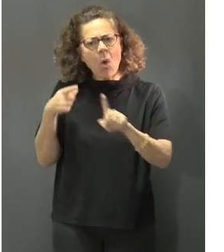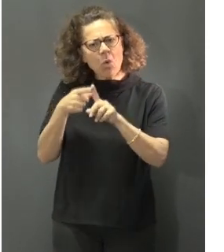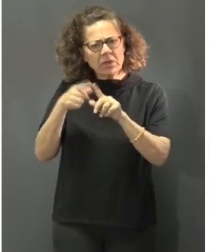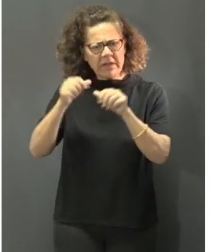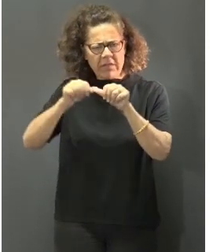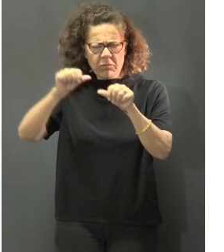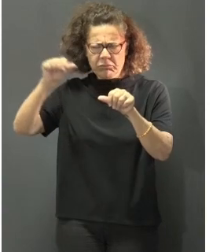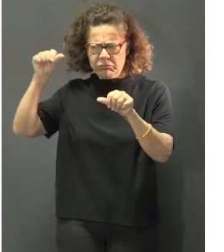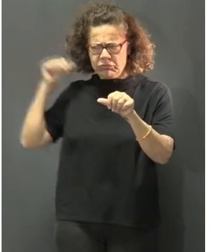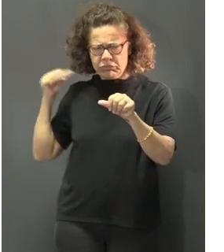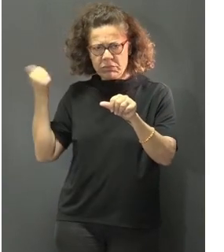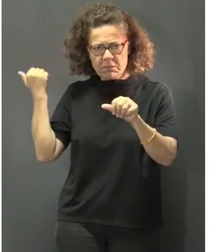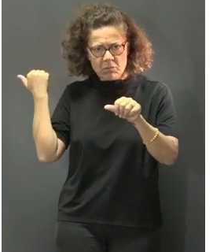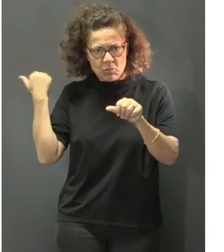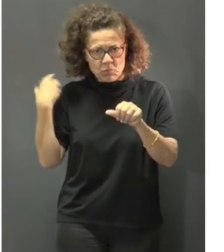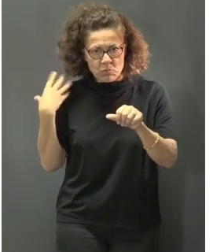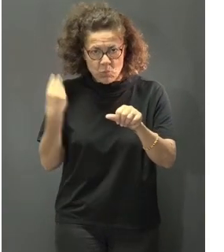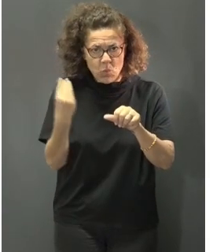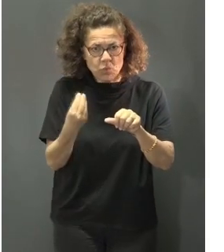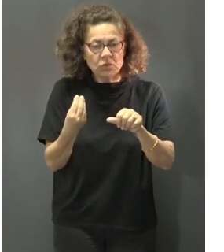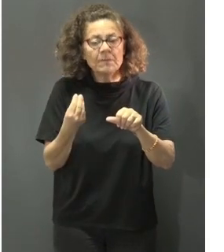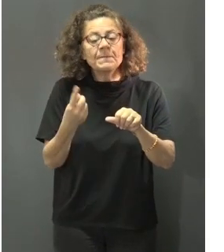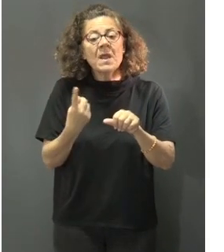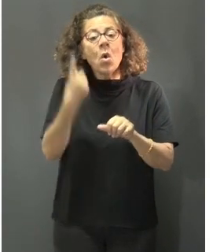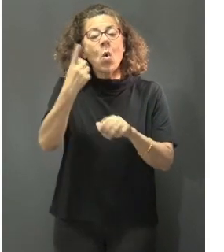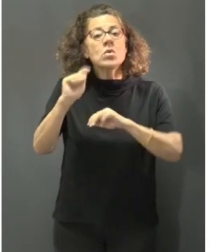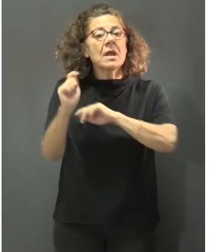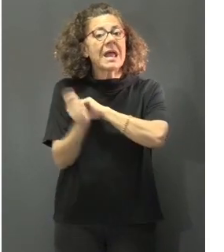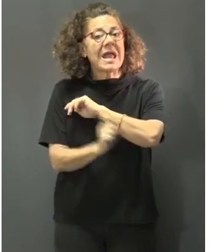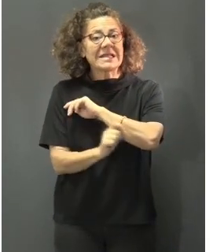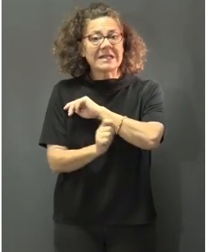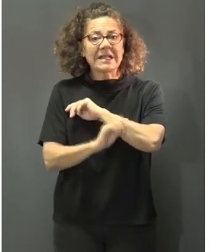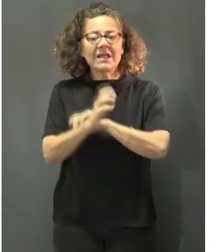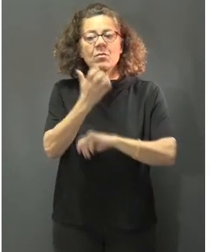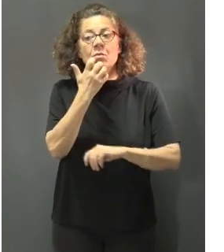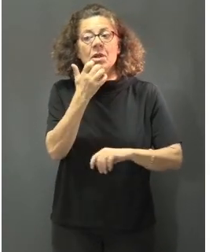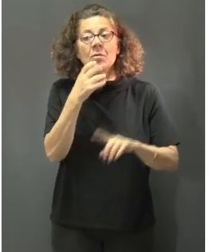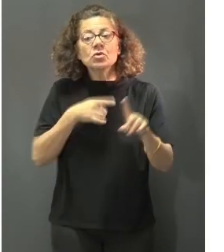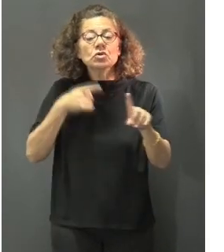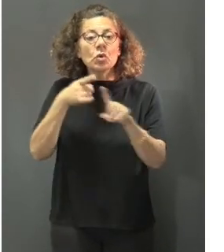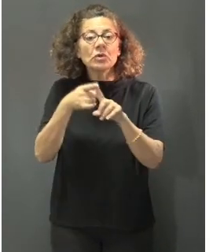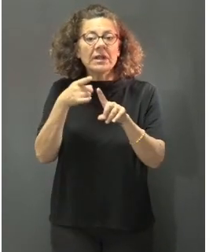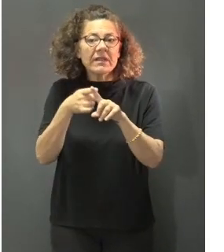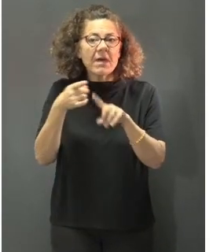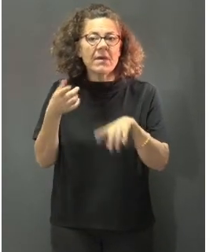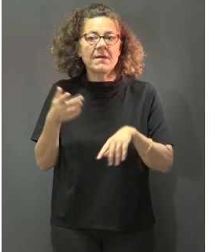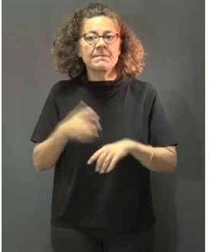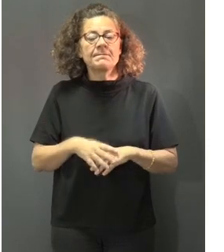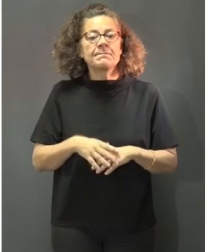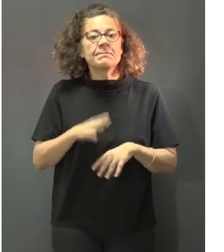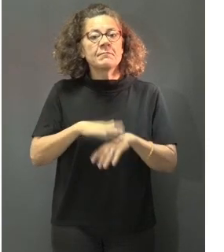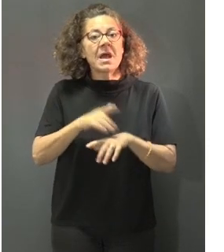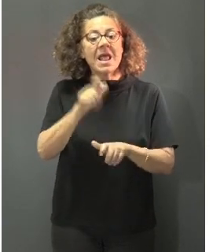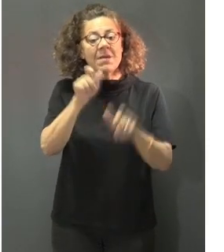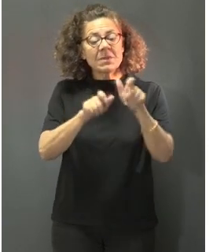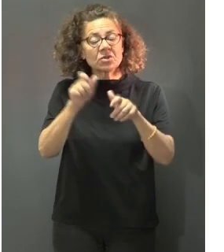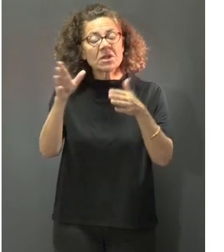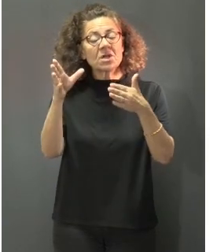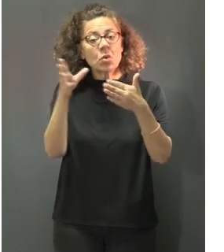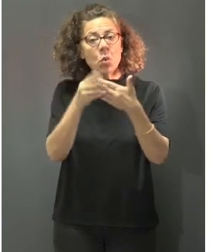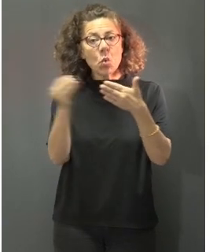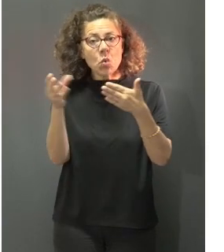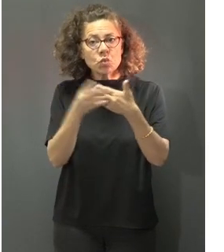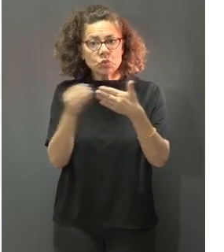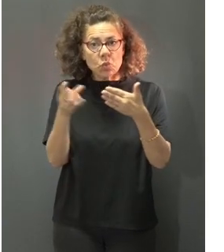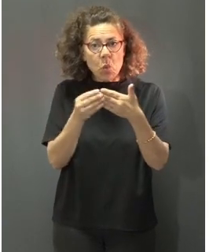desde hace muchísimos años. Entonces, una de las estrategias, por ejemplo, que se utilizaba para personas usuarias